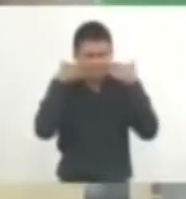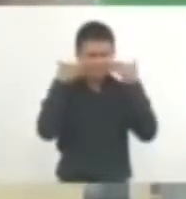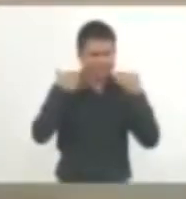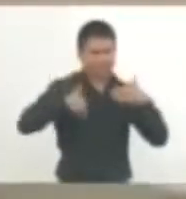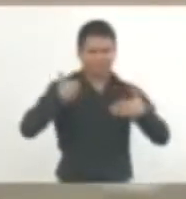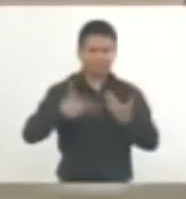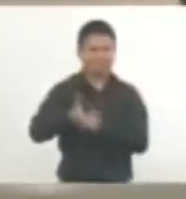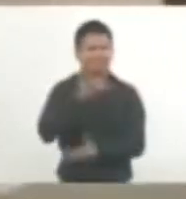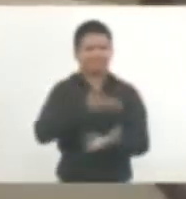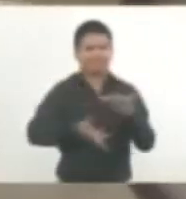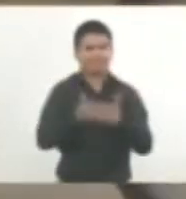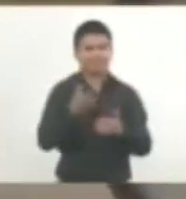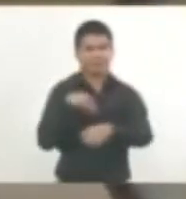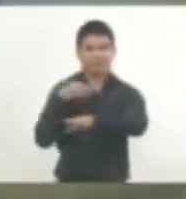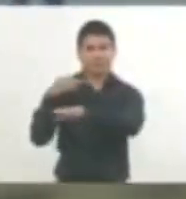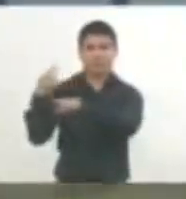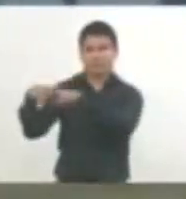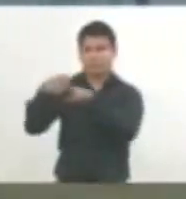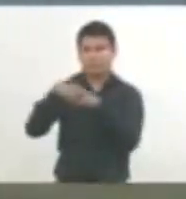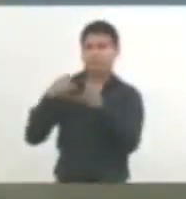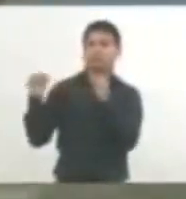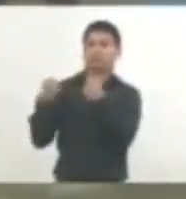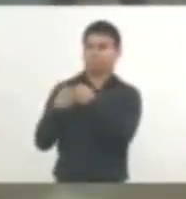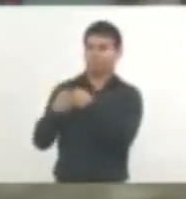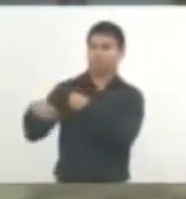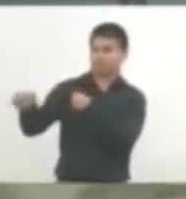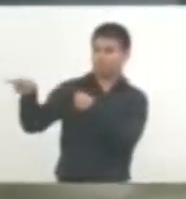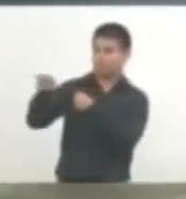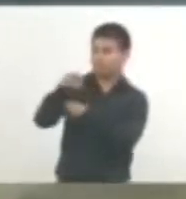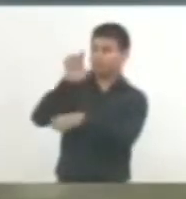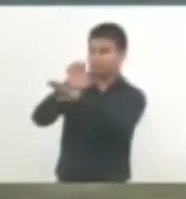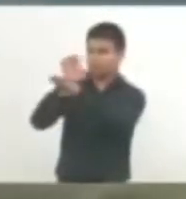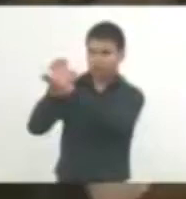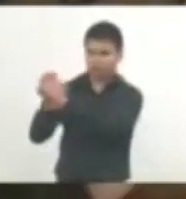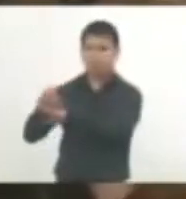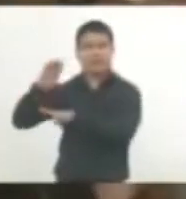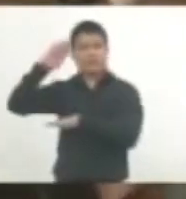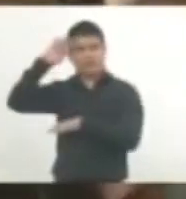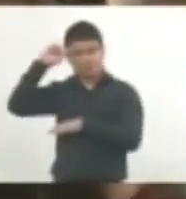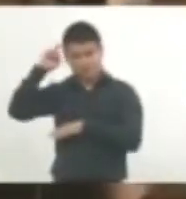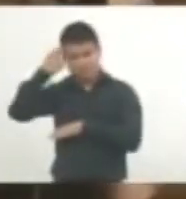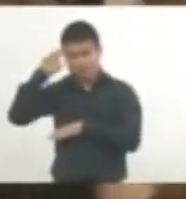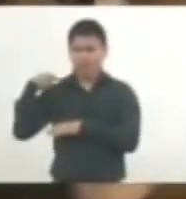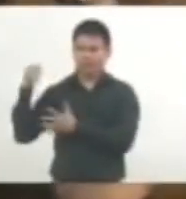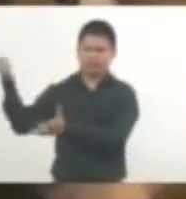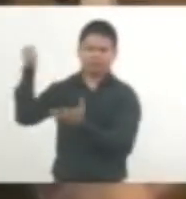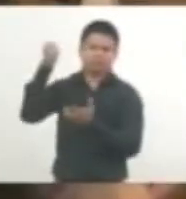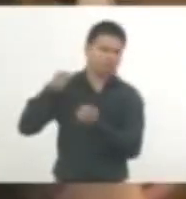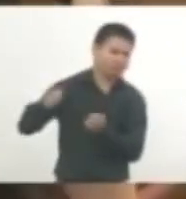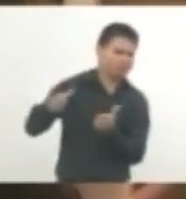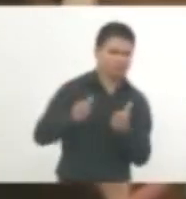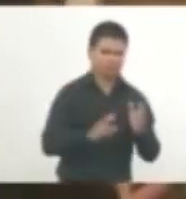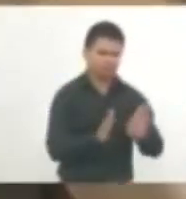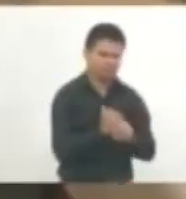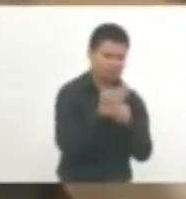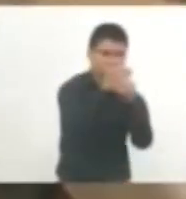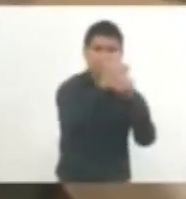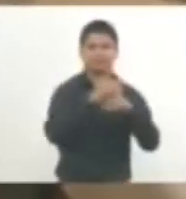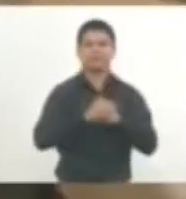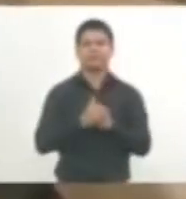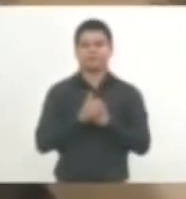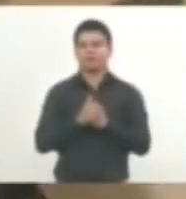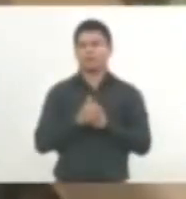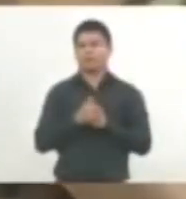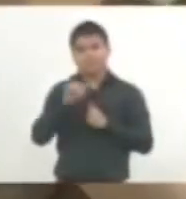nos apoyó para este proceso. Agradecimiento a nuestro doctor Henao, quien desde Bogotá, cuando llegó a entregar sus viviendas como ministro de vivienda,